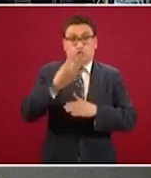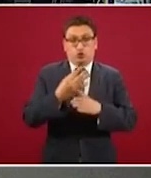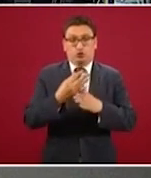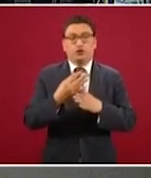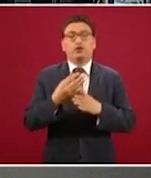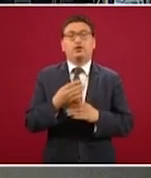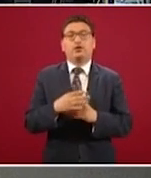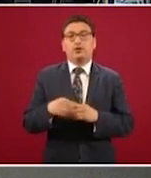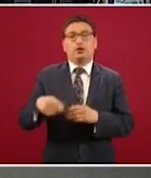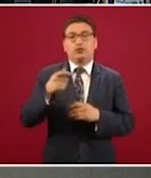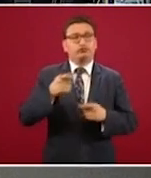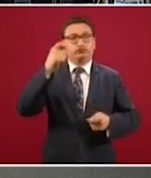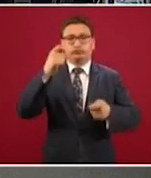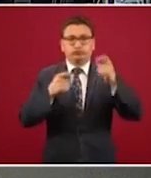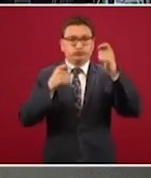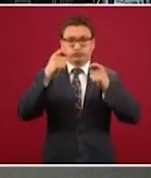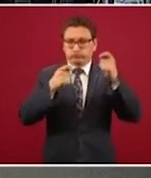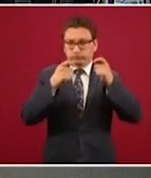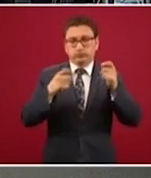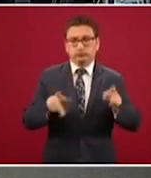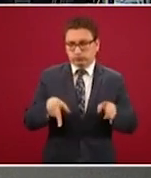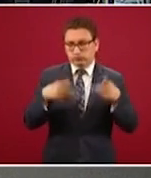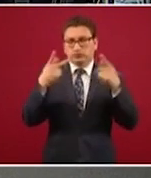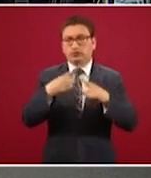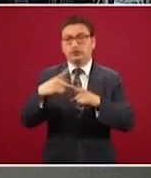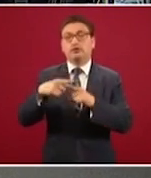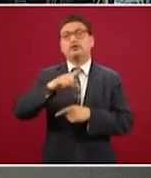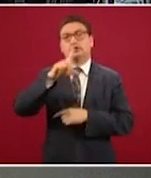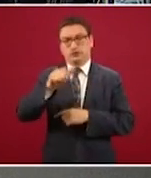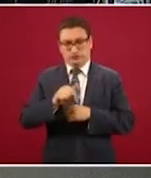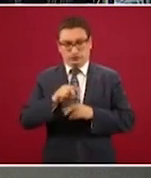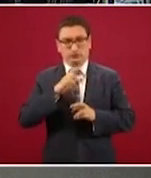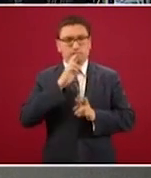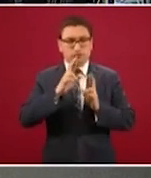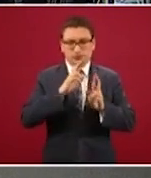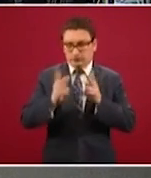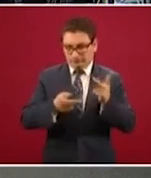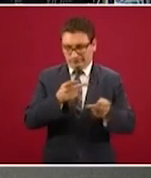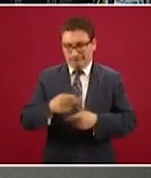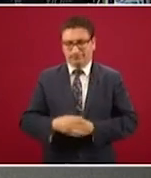y posteriormente ya abrimos para preguntas y respuestas.